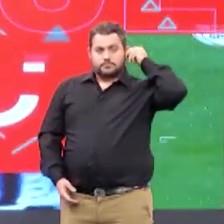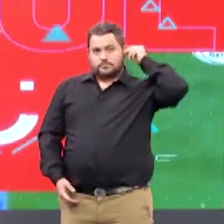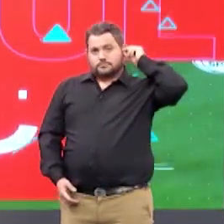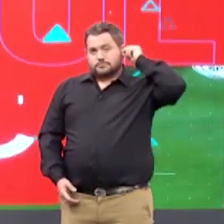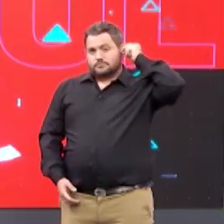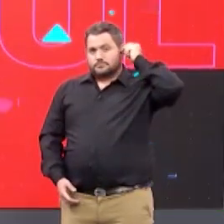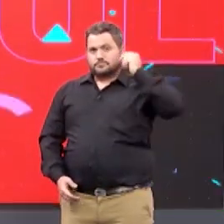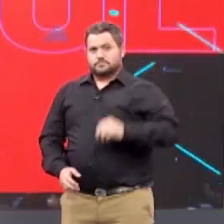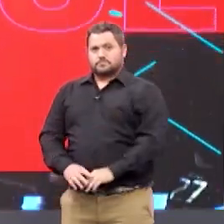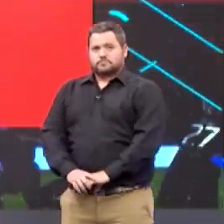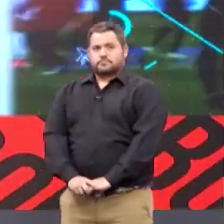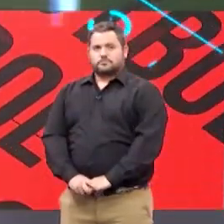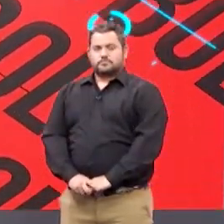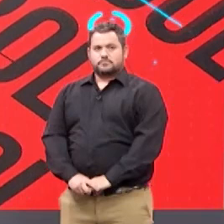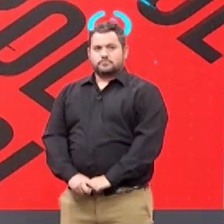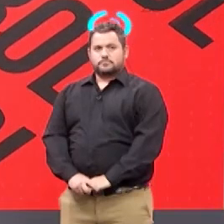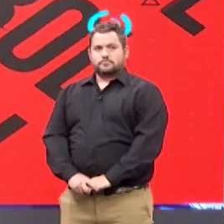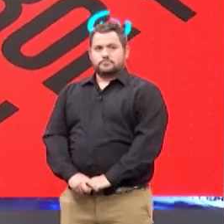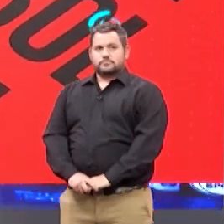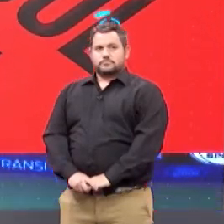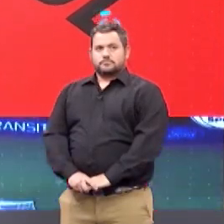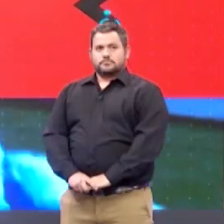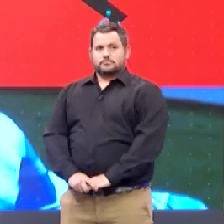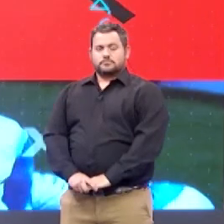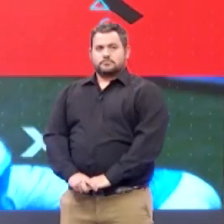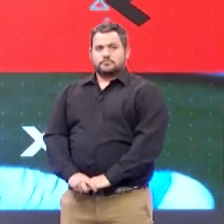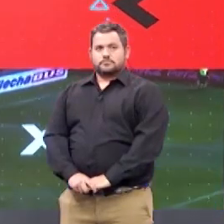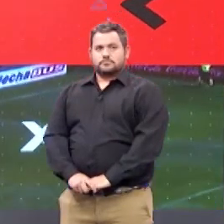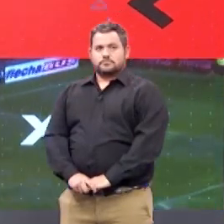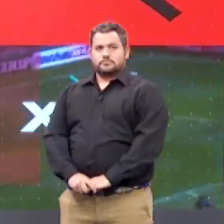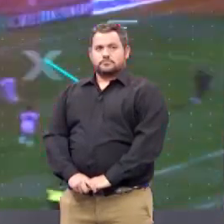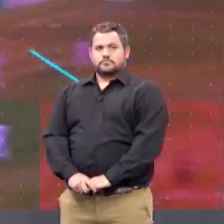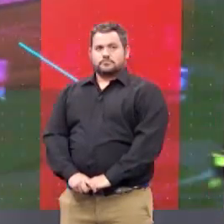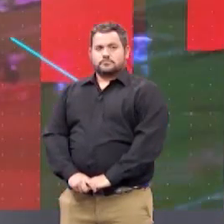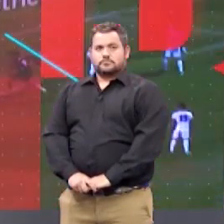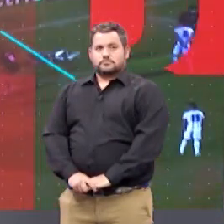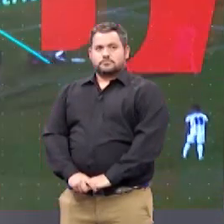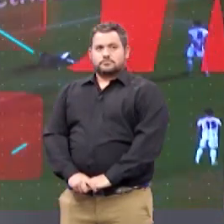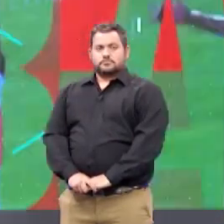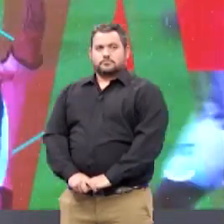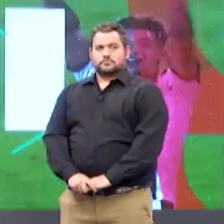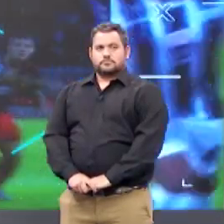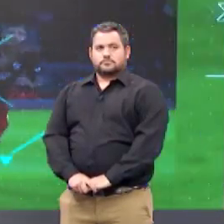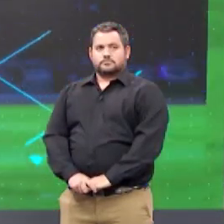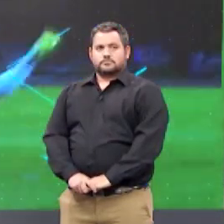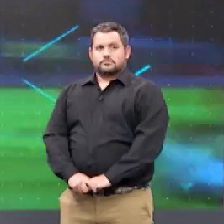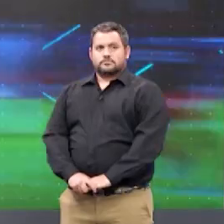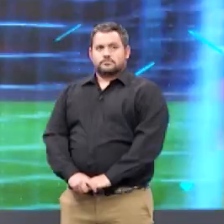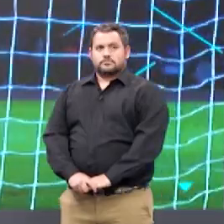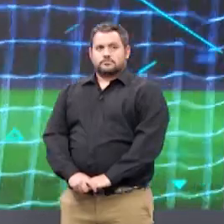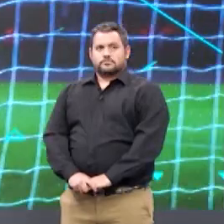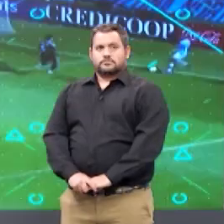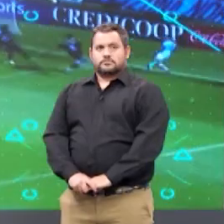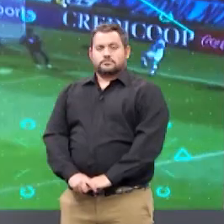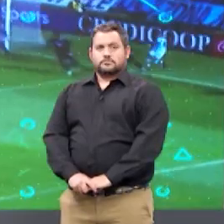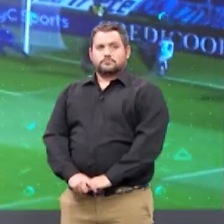todo en un partido tan especial como un clásico, pero... Dale la sensación que menos tiene que pensar el